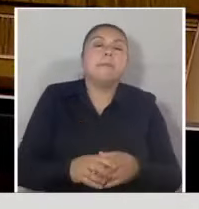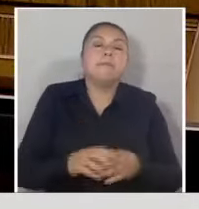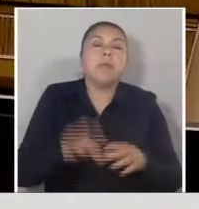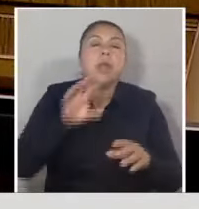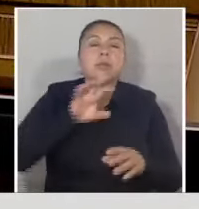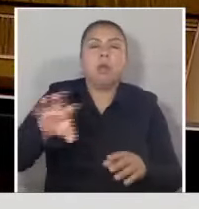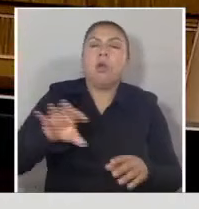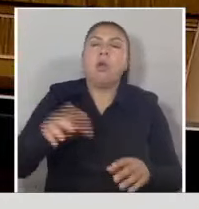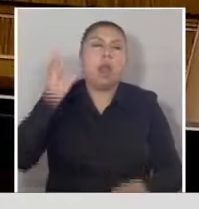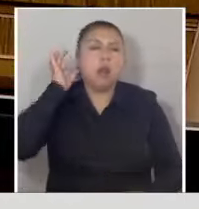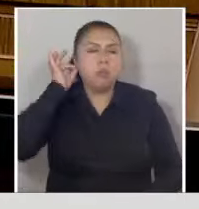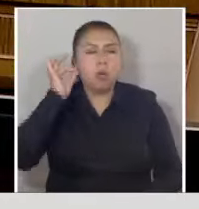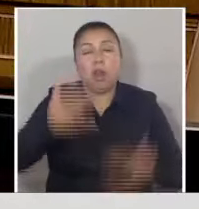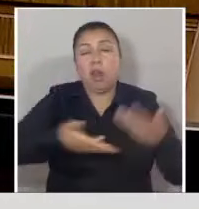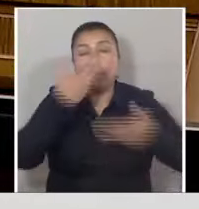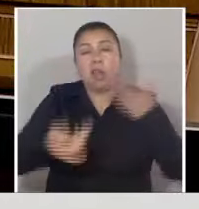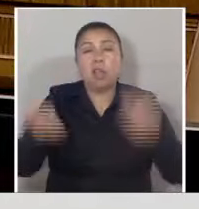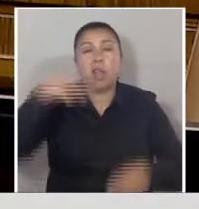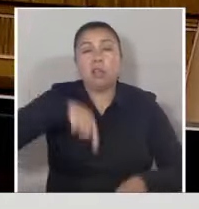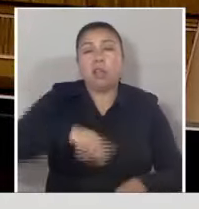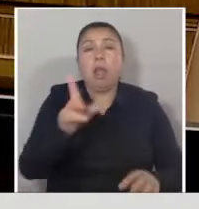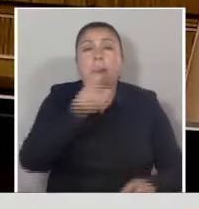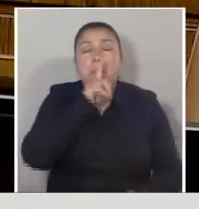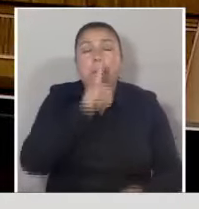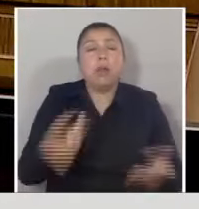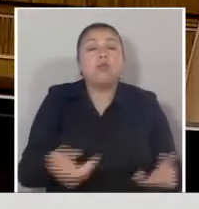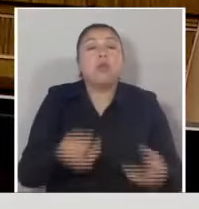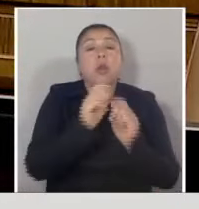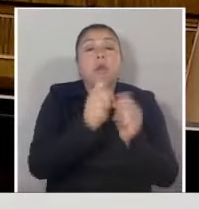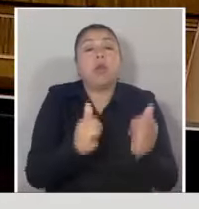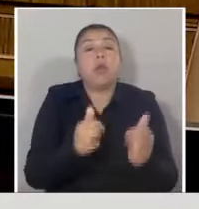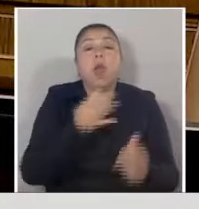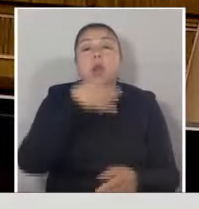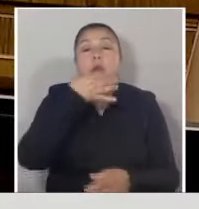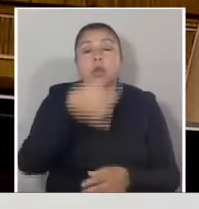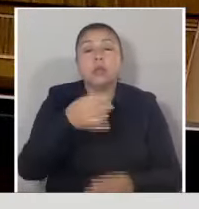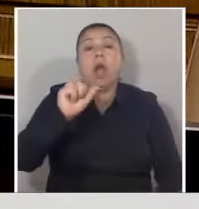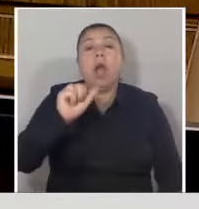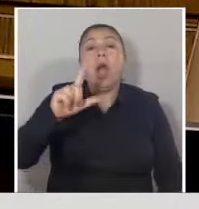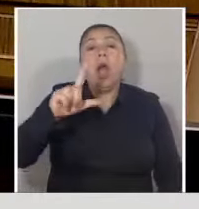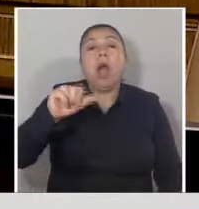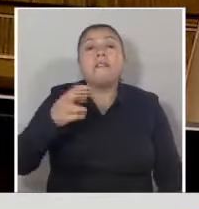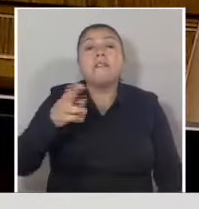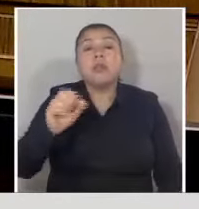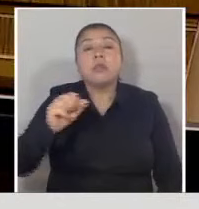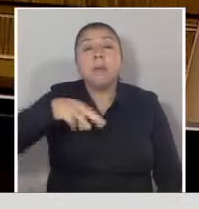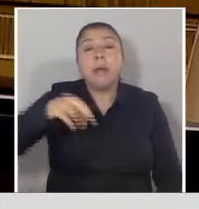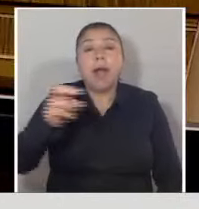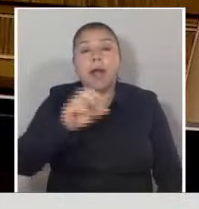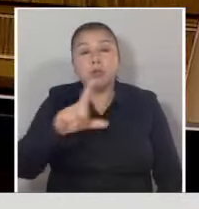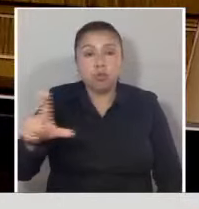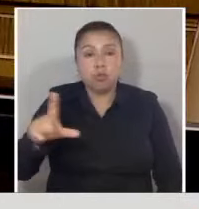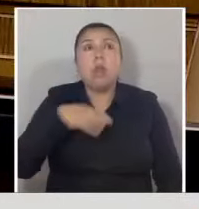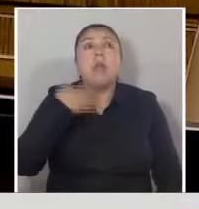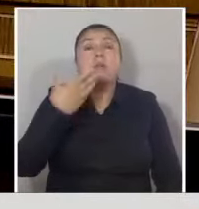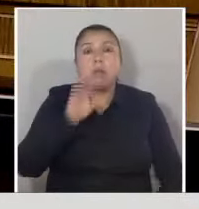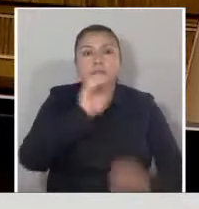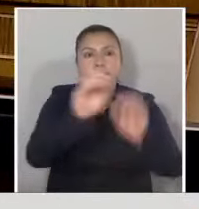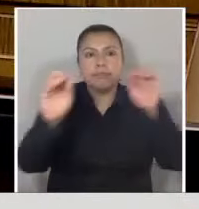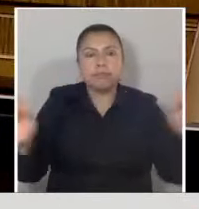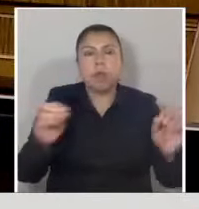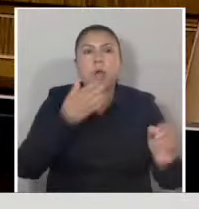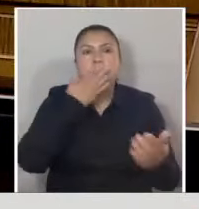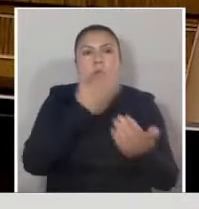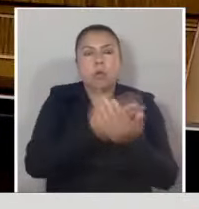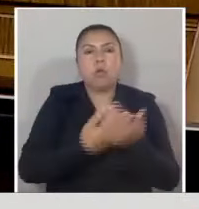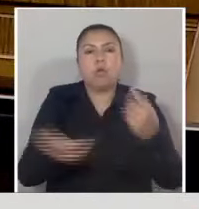nuestro país y aquí nadie dice nada. Yo quiero valorar lo que hizo Alberto Mayor, es un llamado a atención y yo me hago cargo de este llamado a atención para que no se diga que cuando esto pasaba en